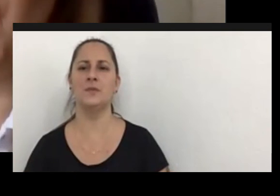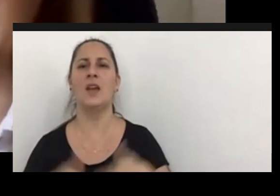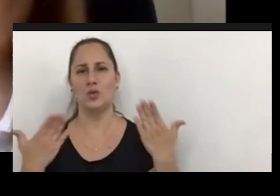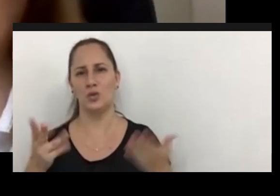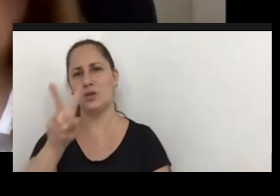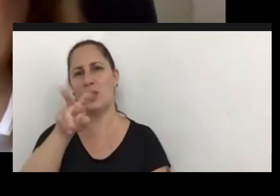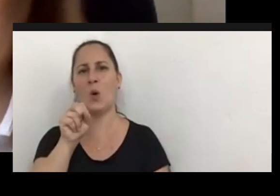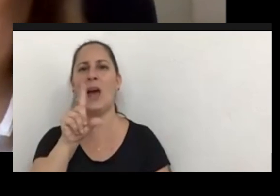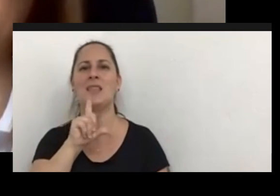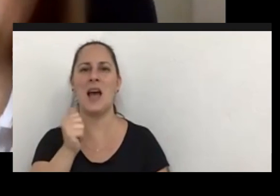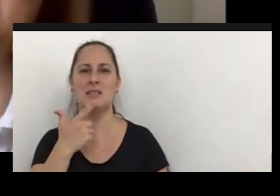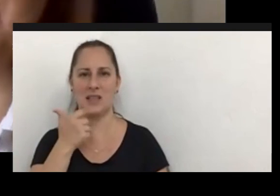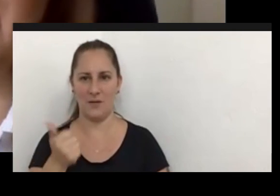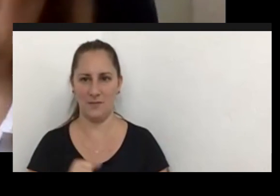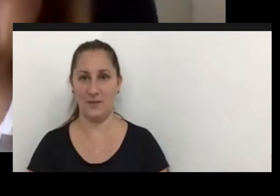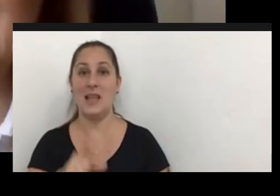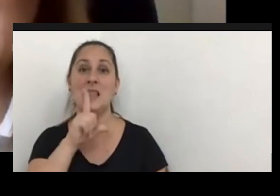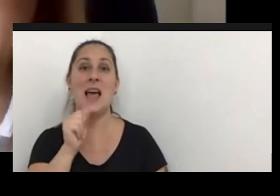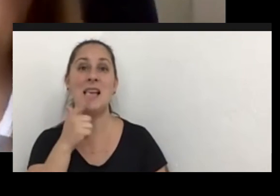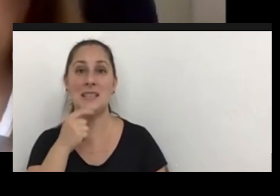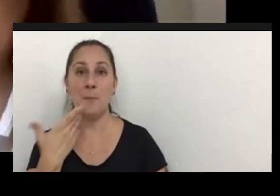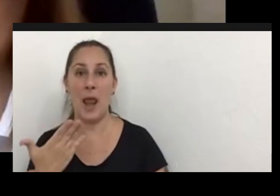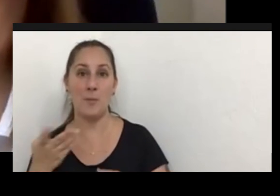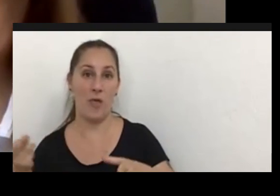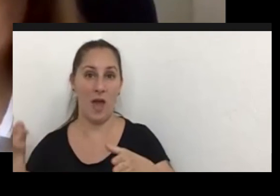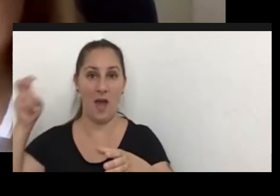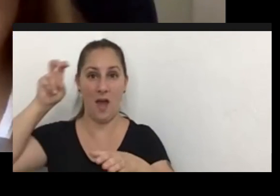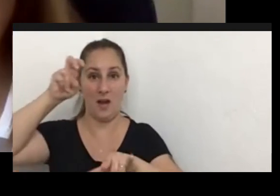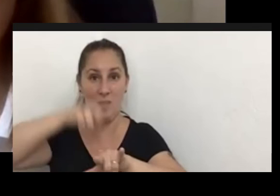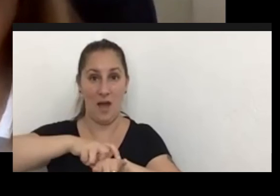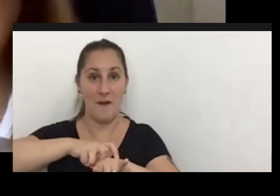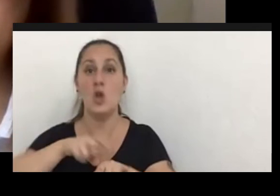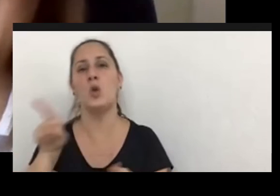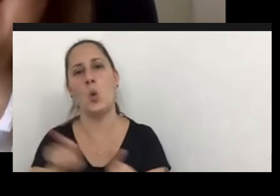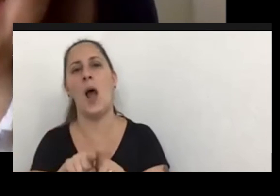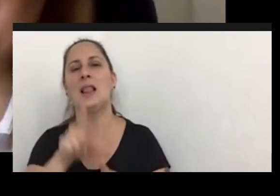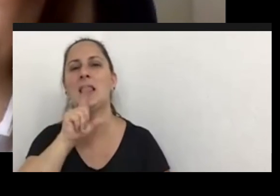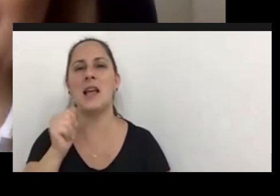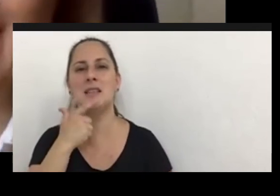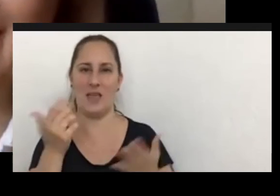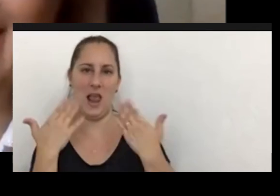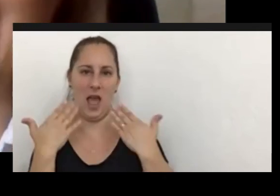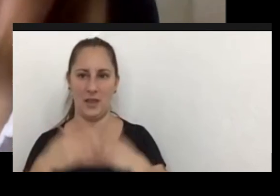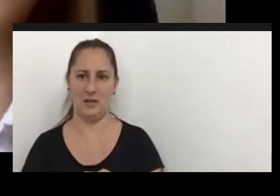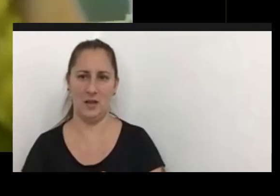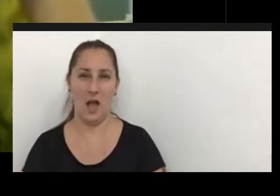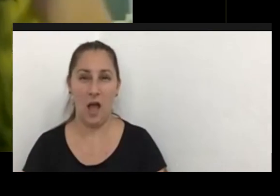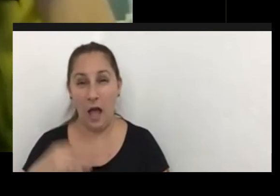Así como pagamos tasa de embarque, se paga una tasa al aire. Y así les puedo contar.